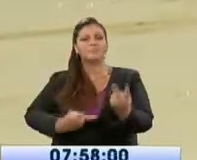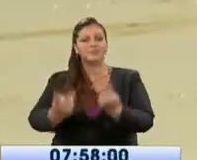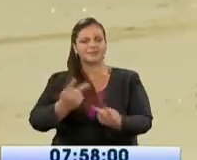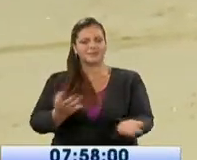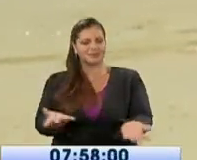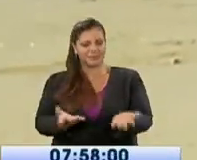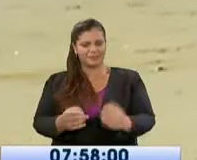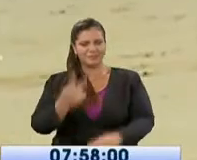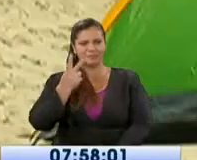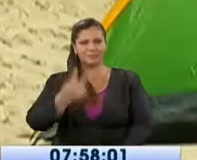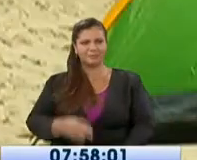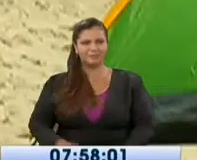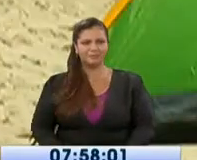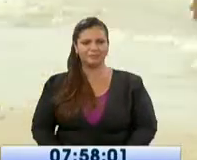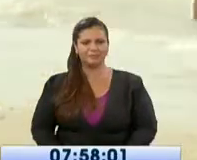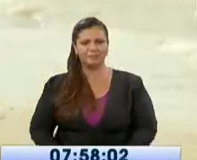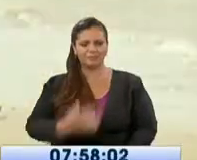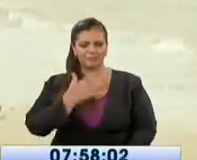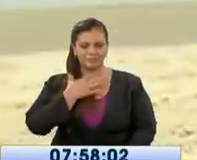La Isla del Sur.